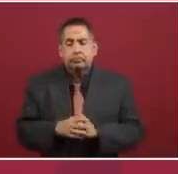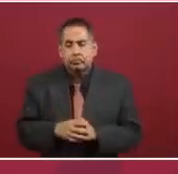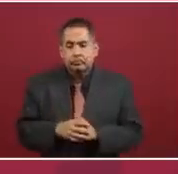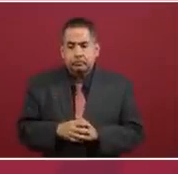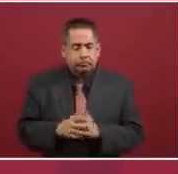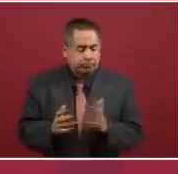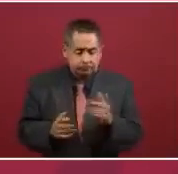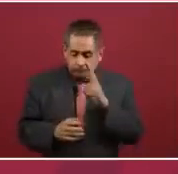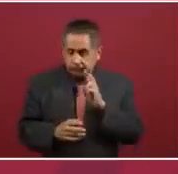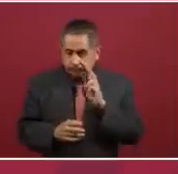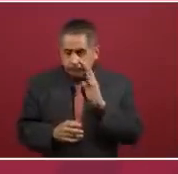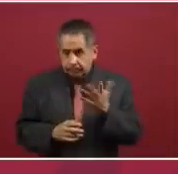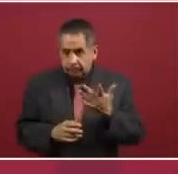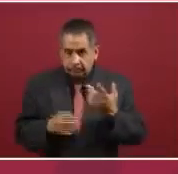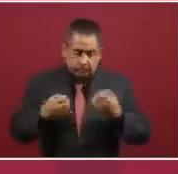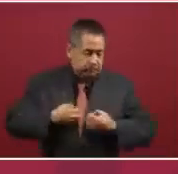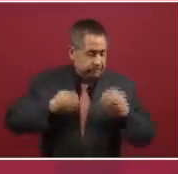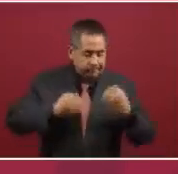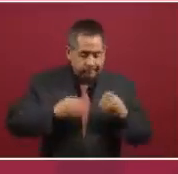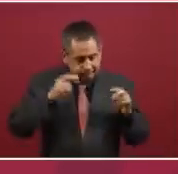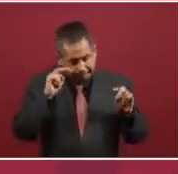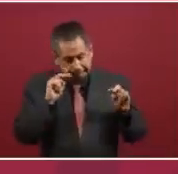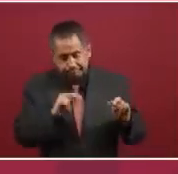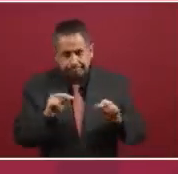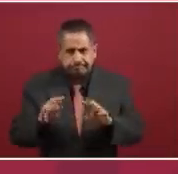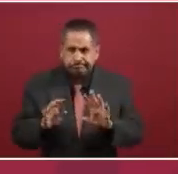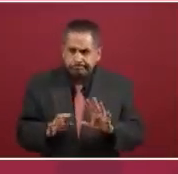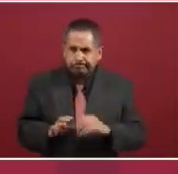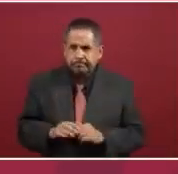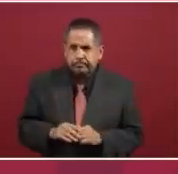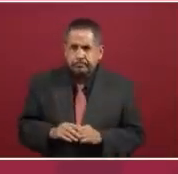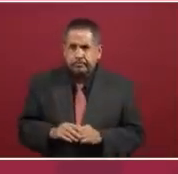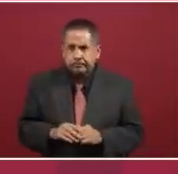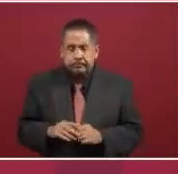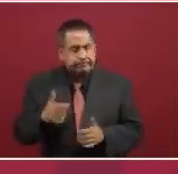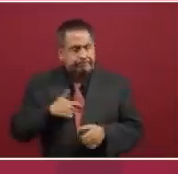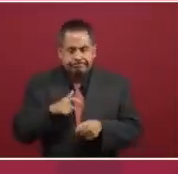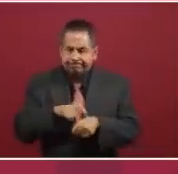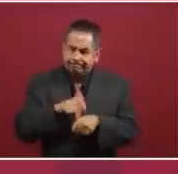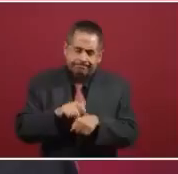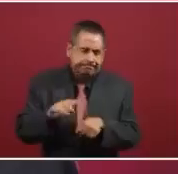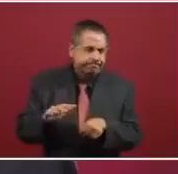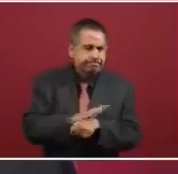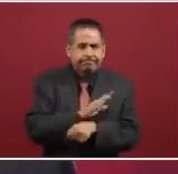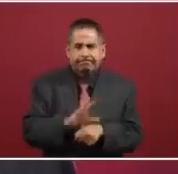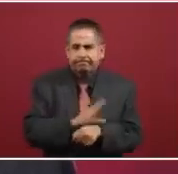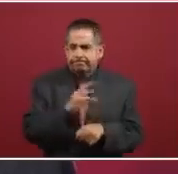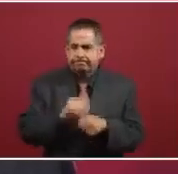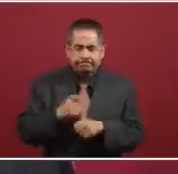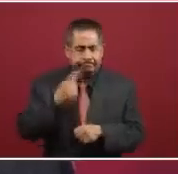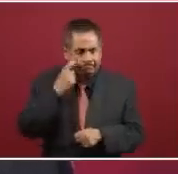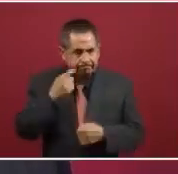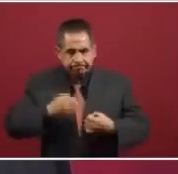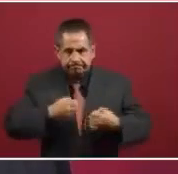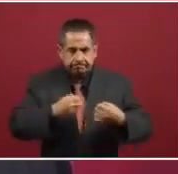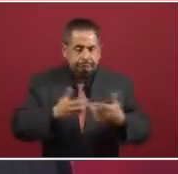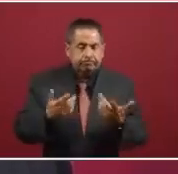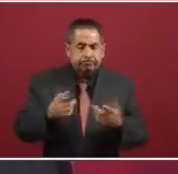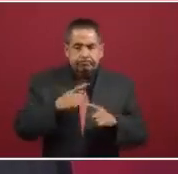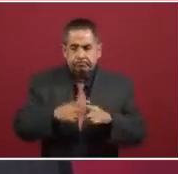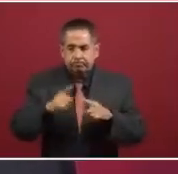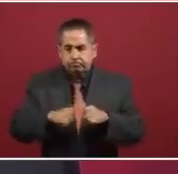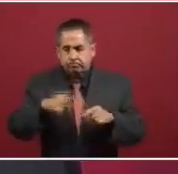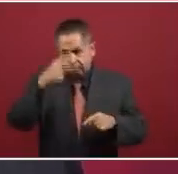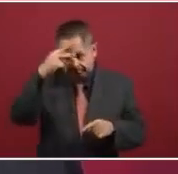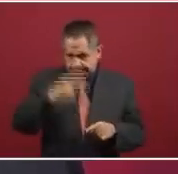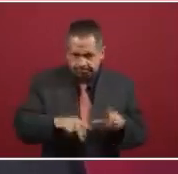estoy ocupado de tiempo completo en atender los